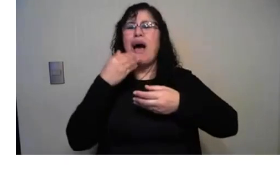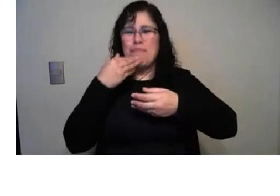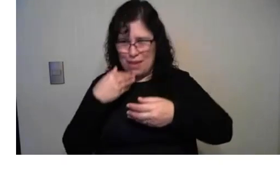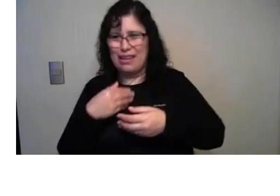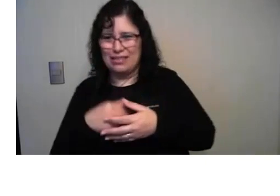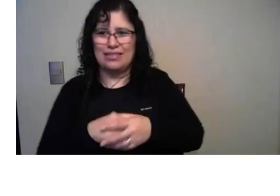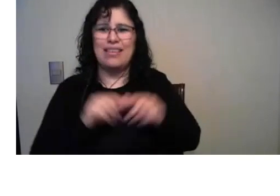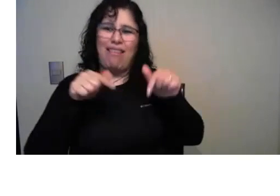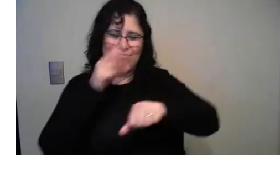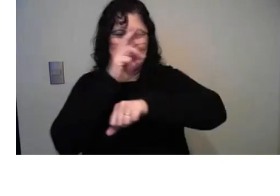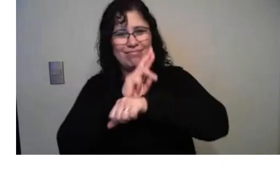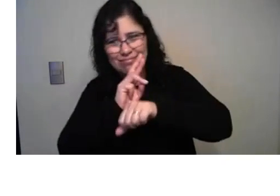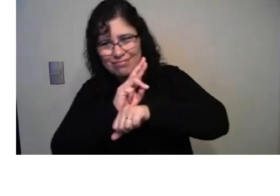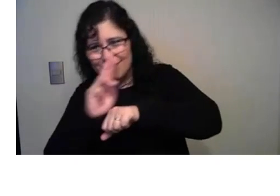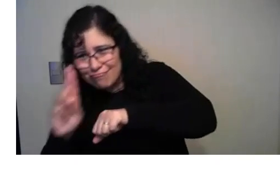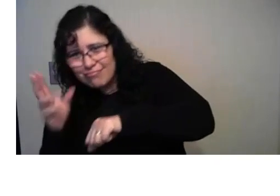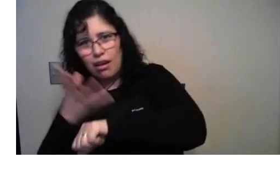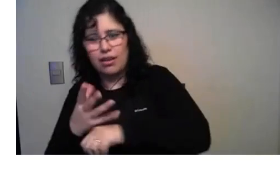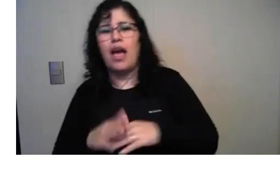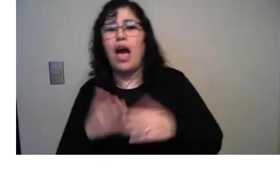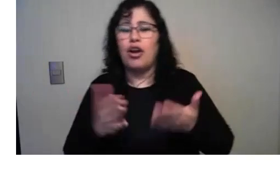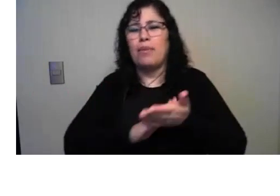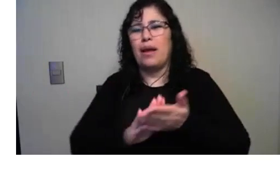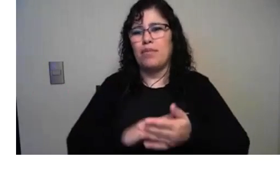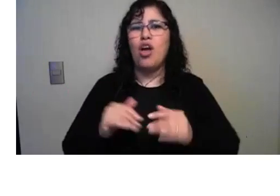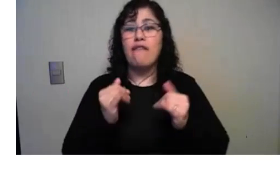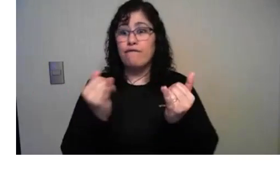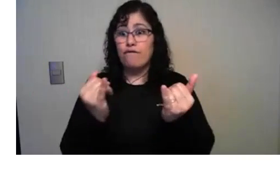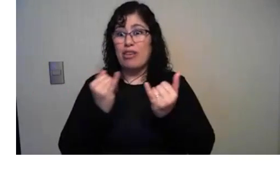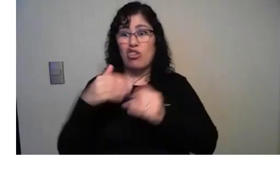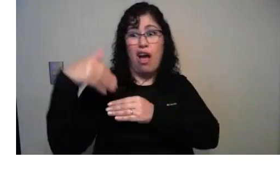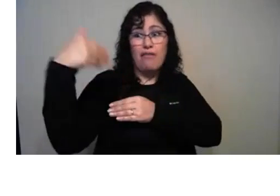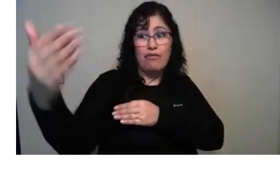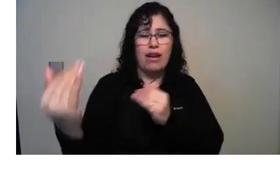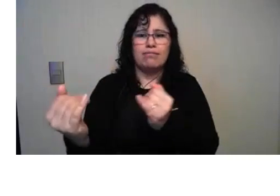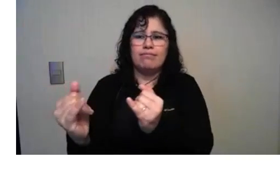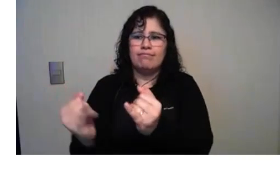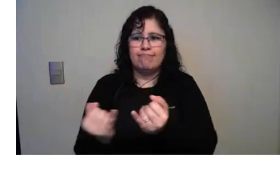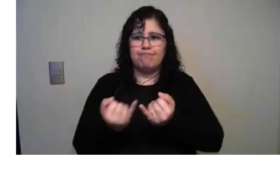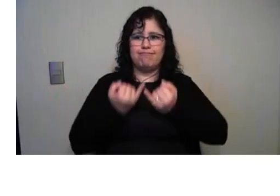a clasificar, si viene desde el exterior, ya son estímulos